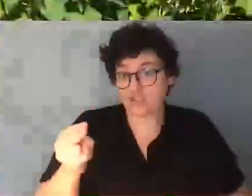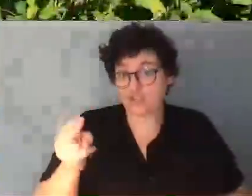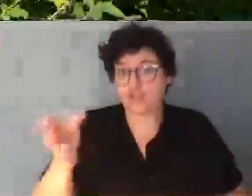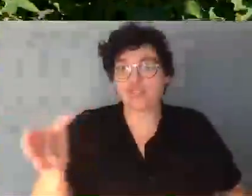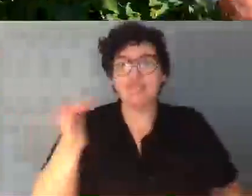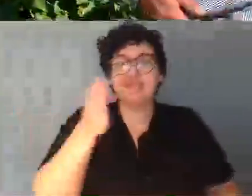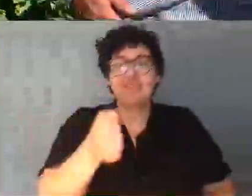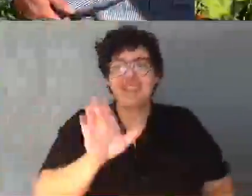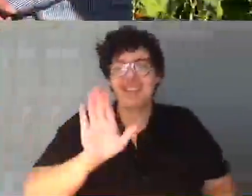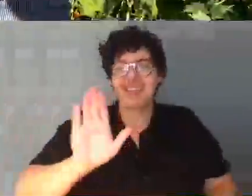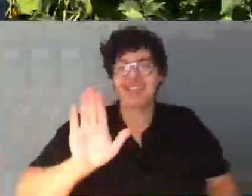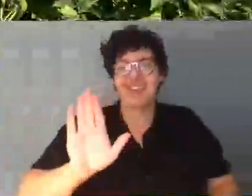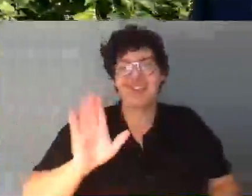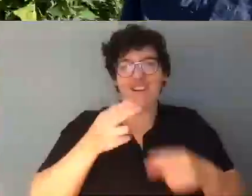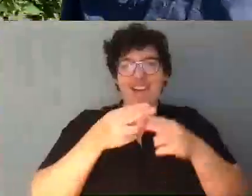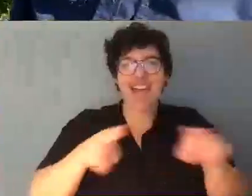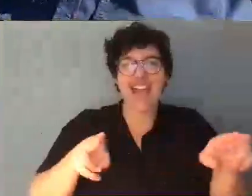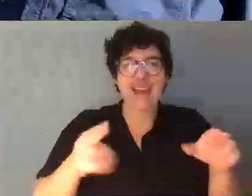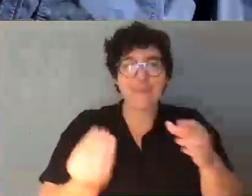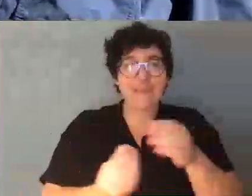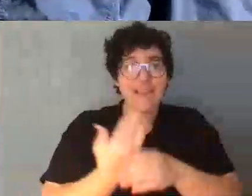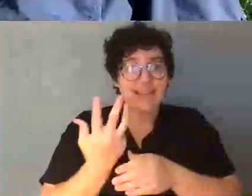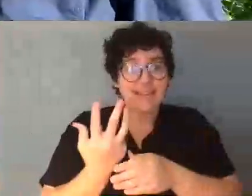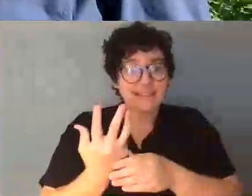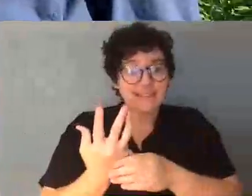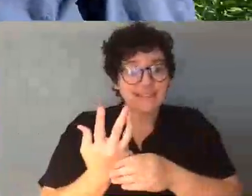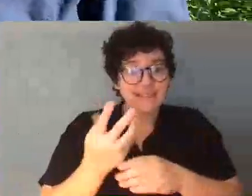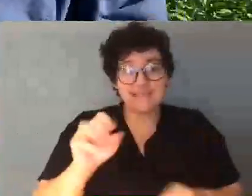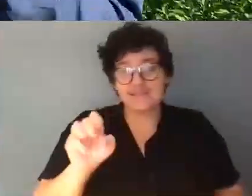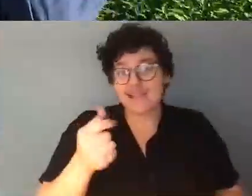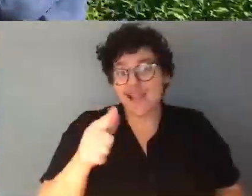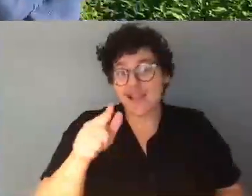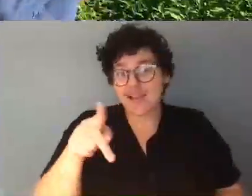Ese es el bitterball, es como ese tipo de eggplant.